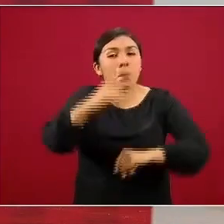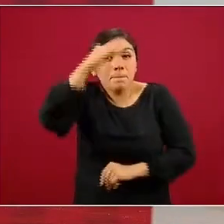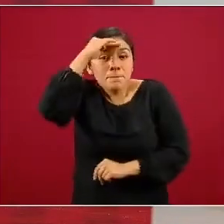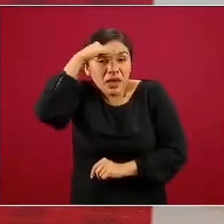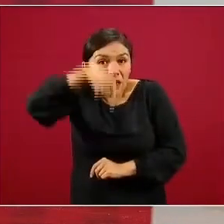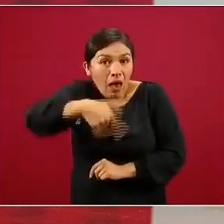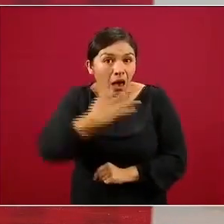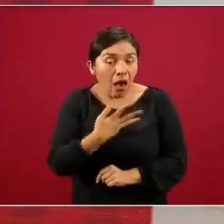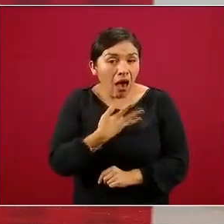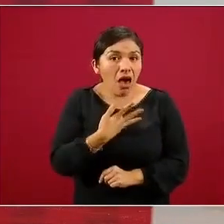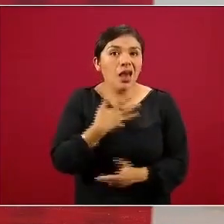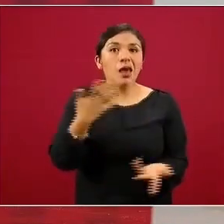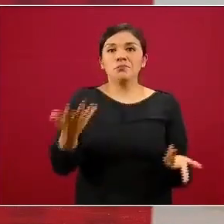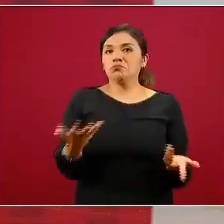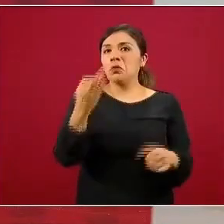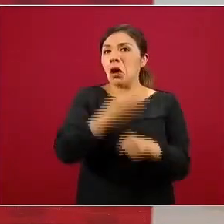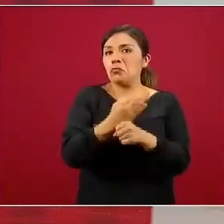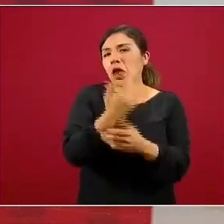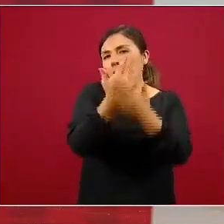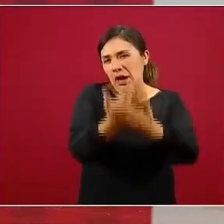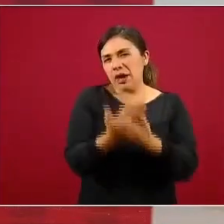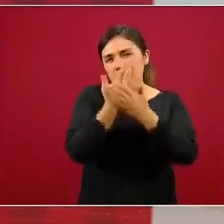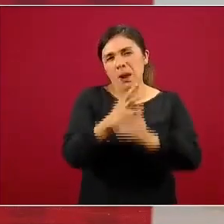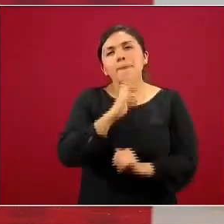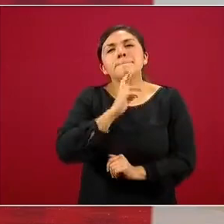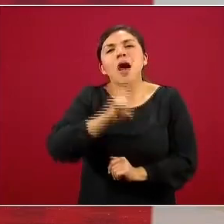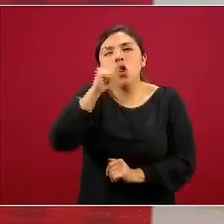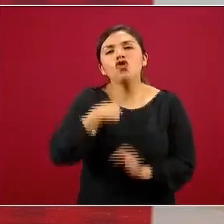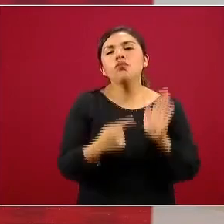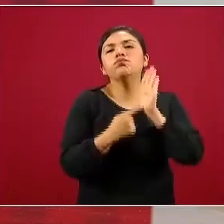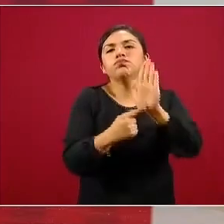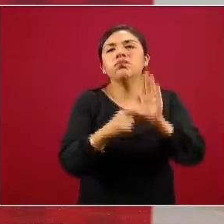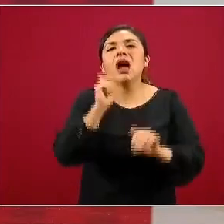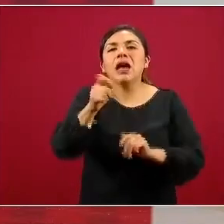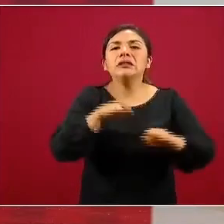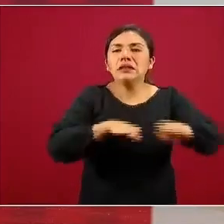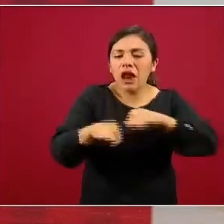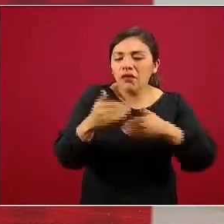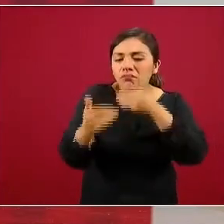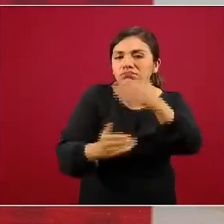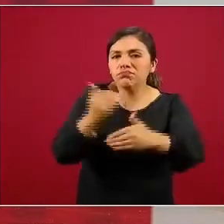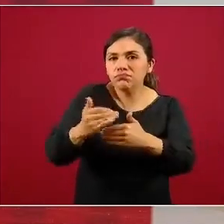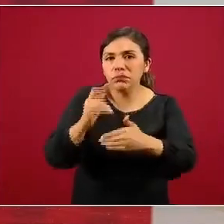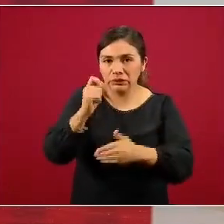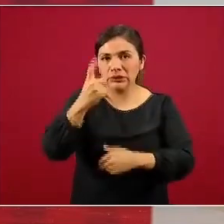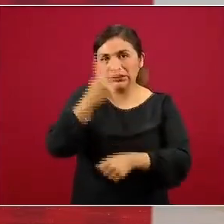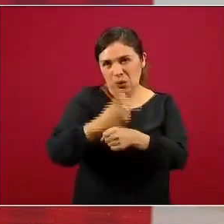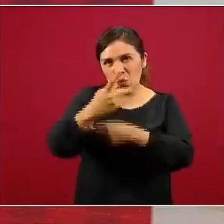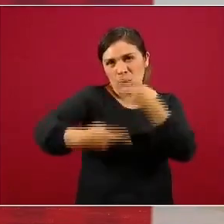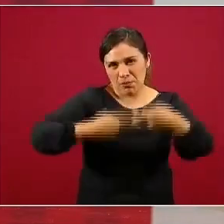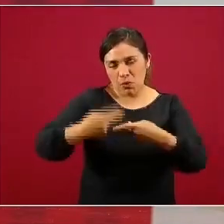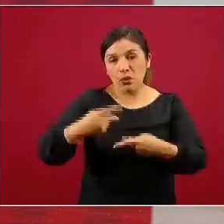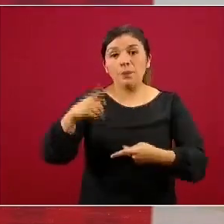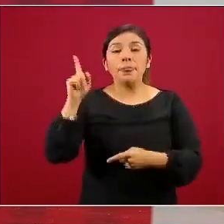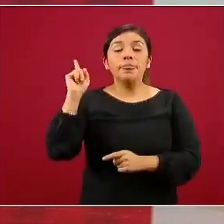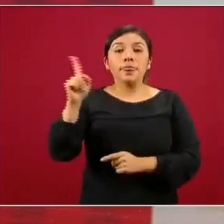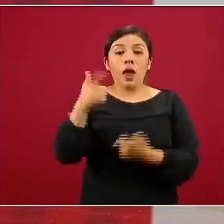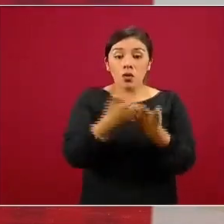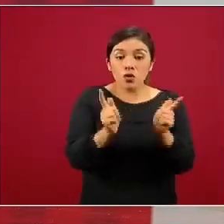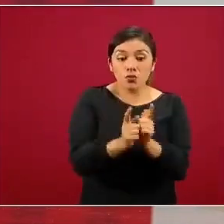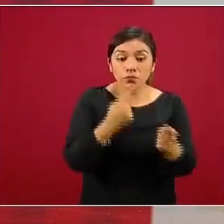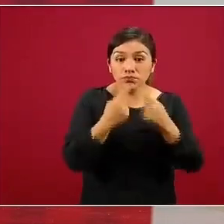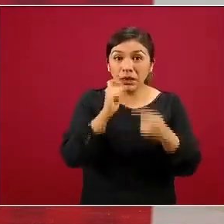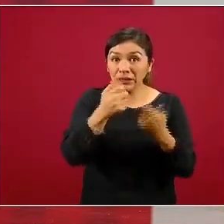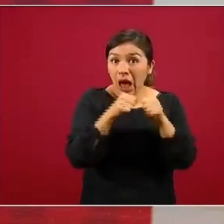espera tener. Estamos en espera mejor de presentar lo que estamos trabajando. Es su segunda pregunta. El comité en sí mismo no